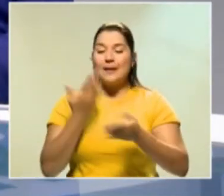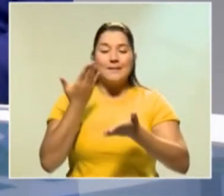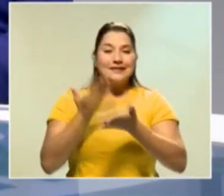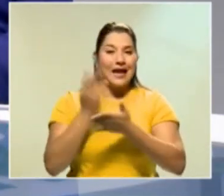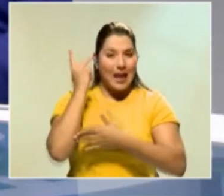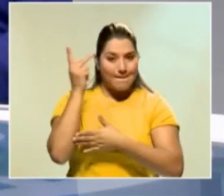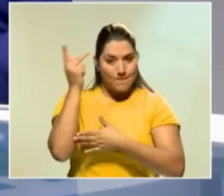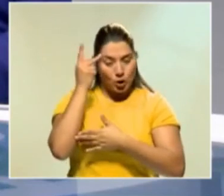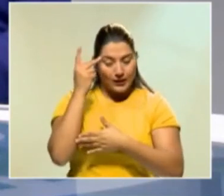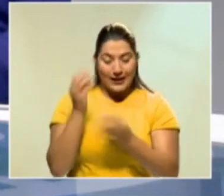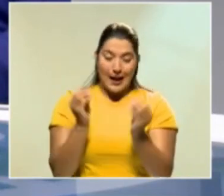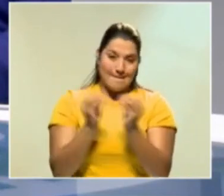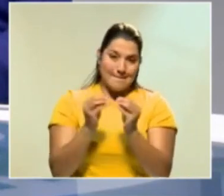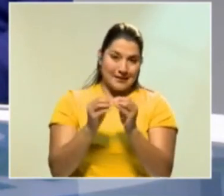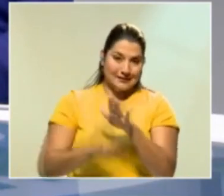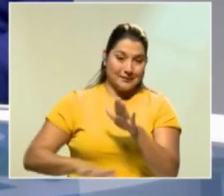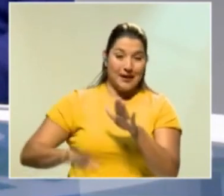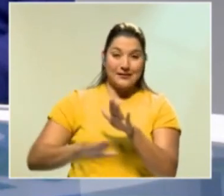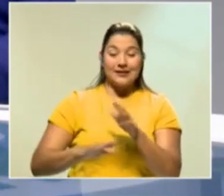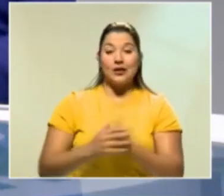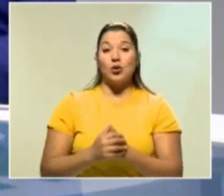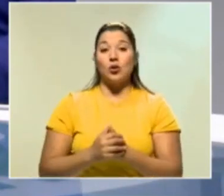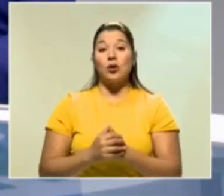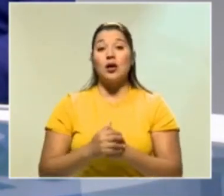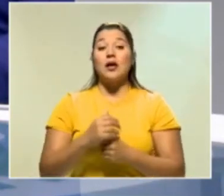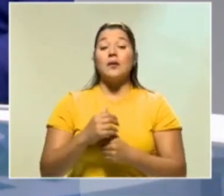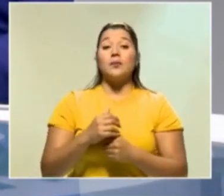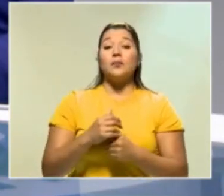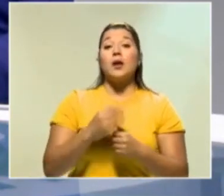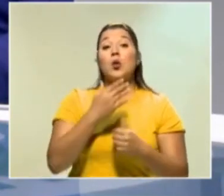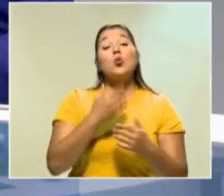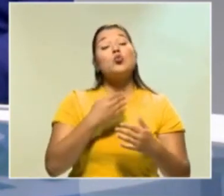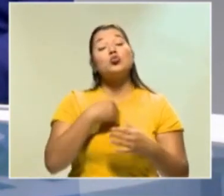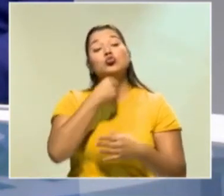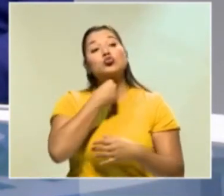la de facto, como usted bien decía. Un honor tenerlo en pantalla,